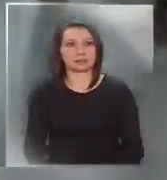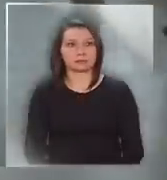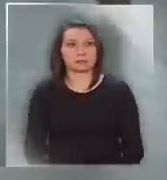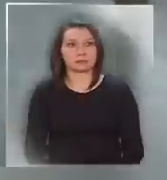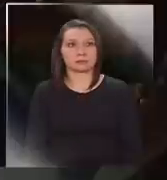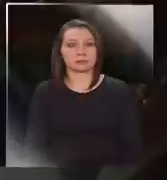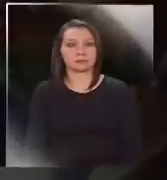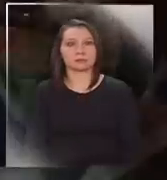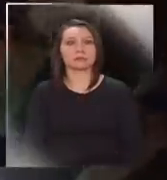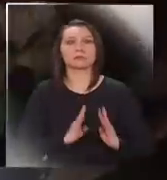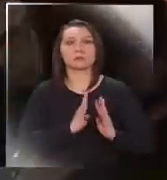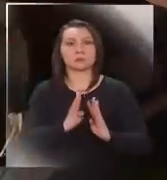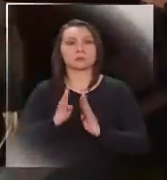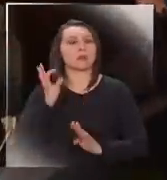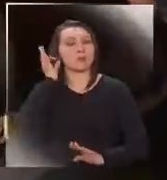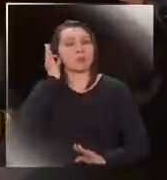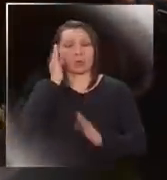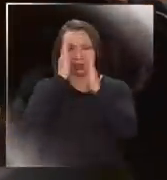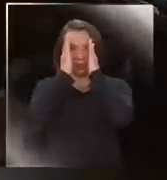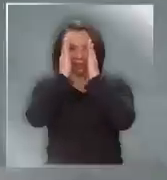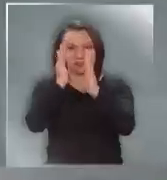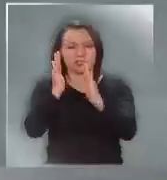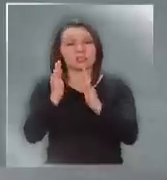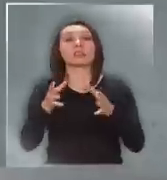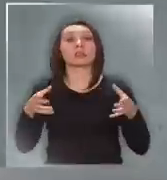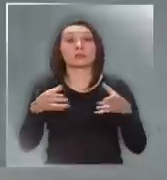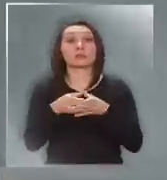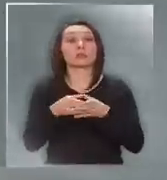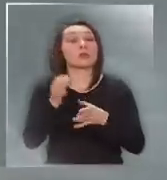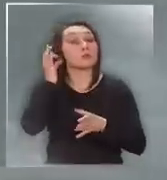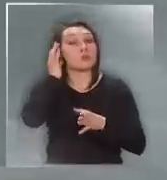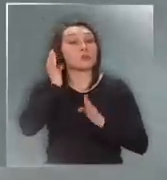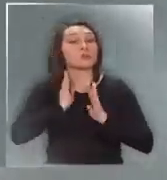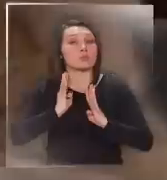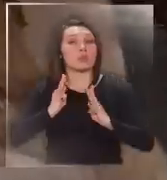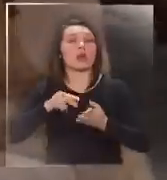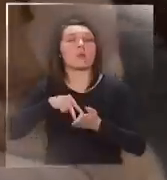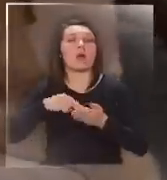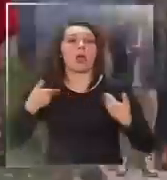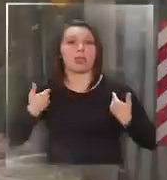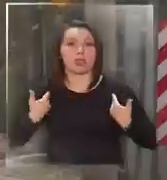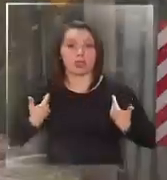Compañía femenina, vista frente. Compañía femenina, función de descanso, aire.